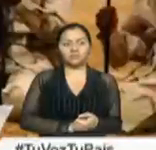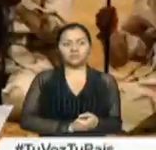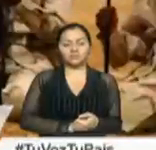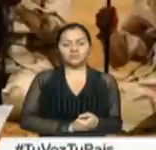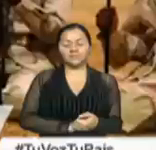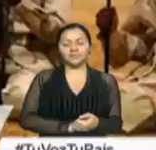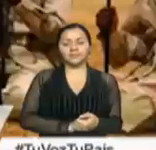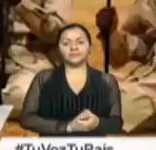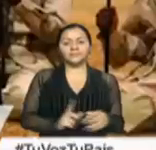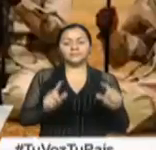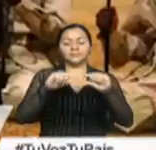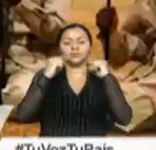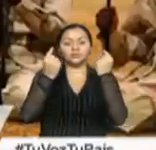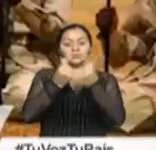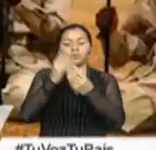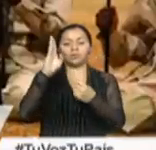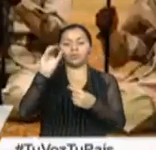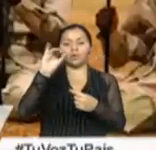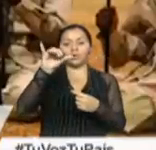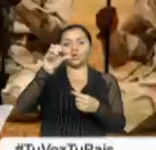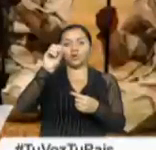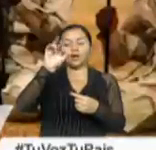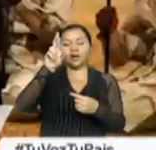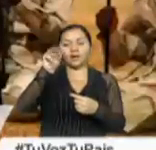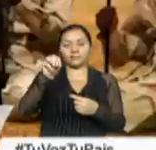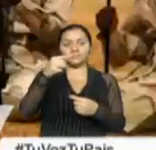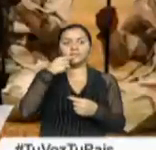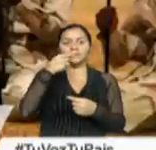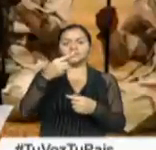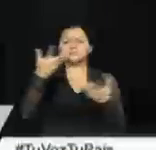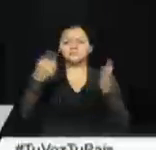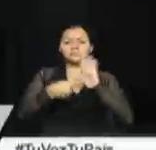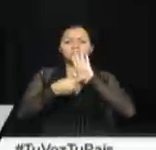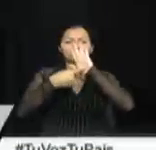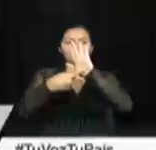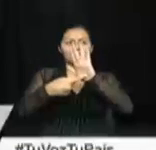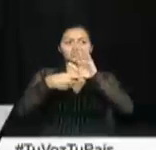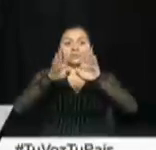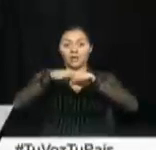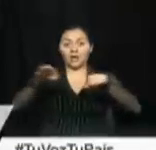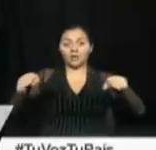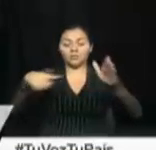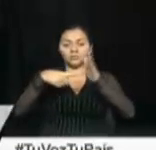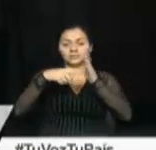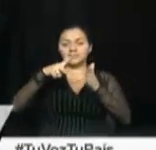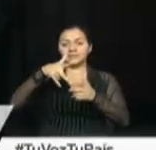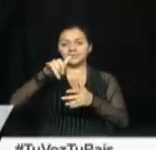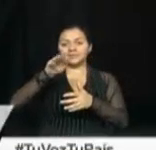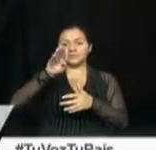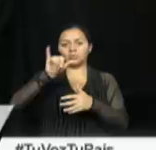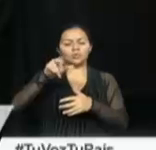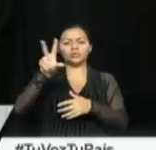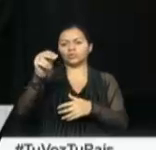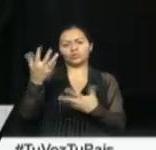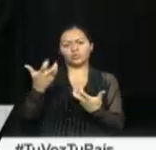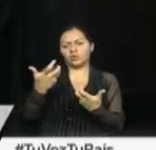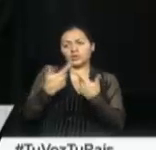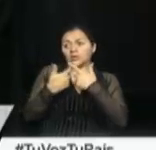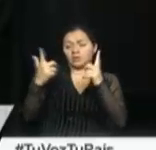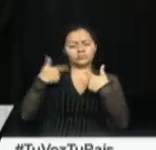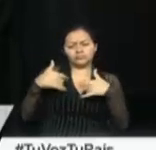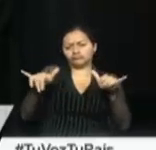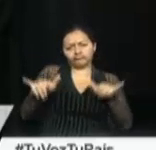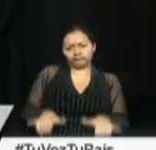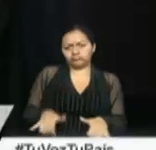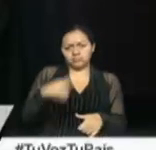El grupo yihadista Boko Haram publicó este video que supuestamente muestra a una de las estudiantes de Chibok que se negó a ser liberada esta semana con un grupo